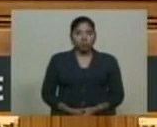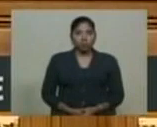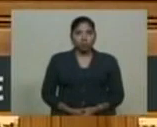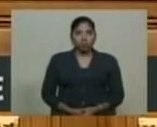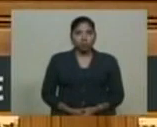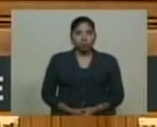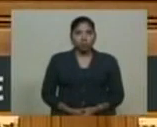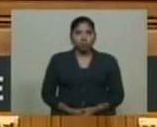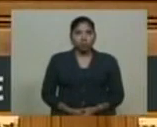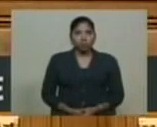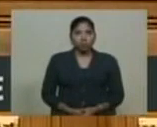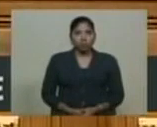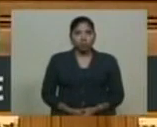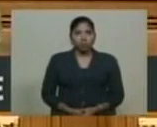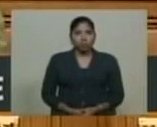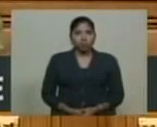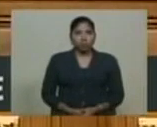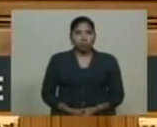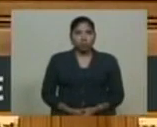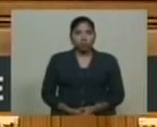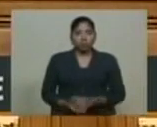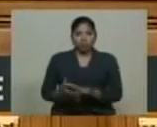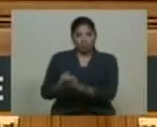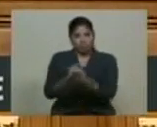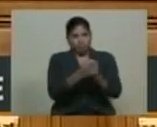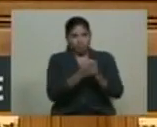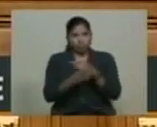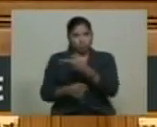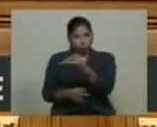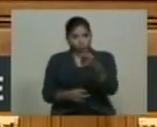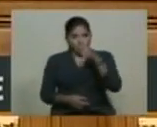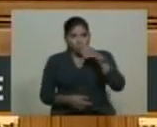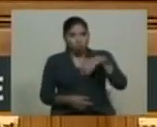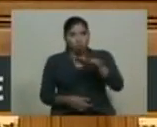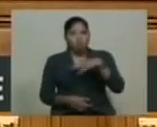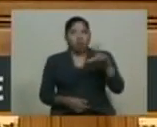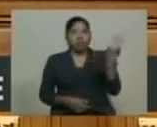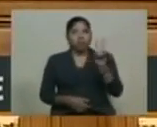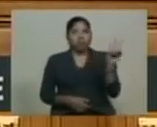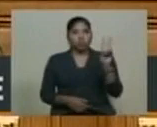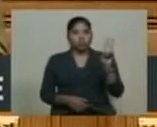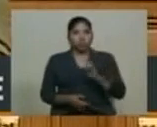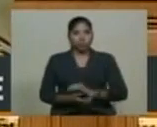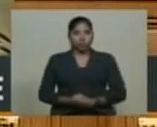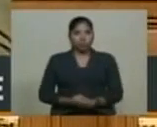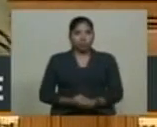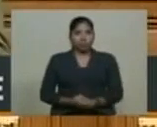Compatriotas, pueblo de Venezuela,